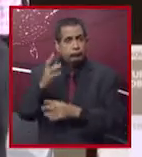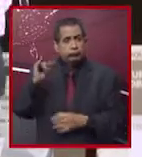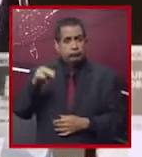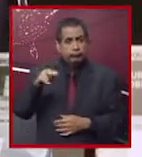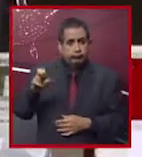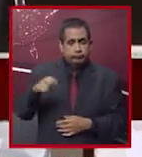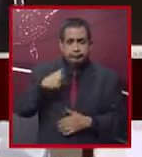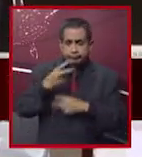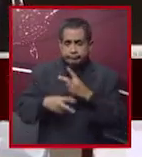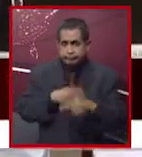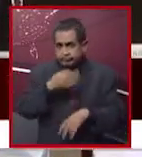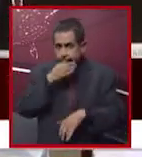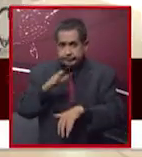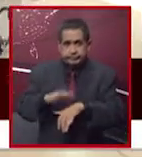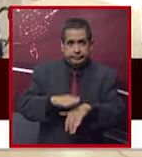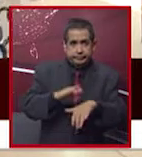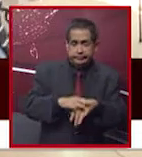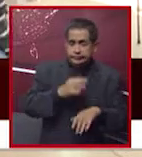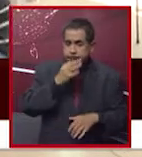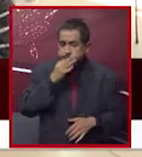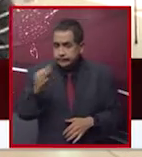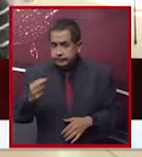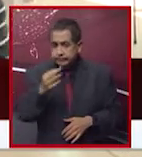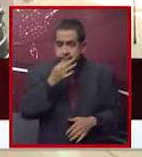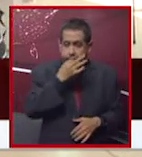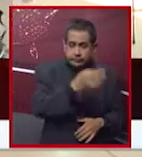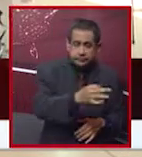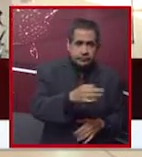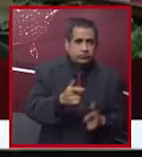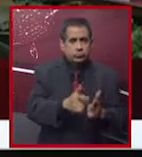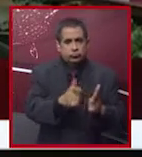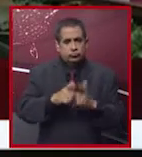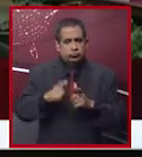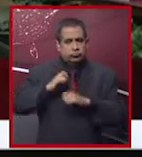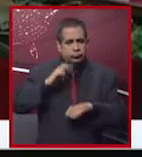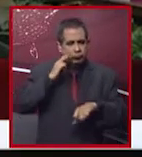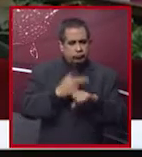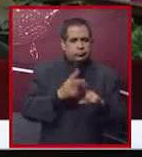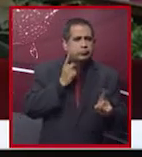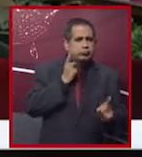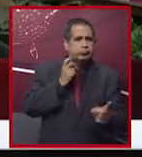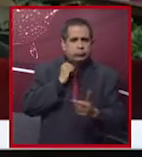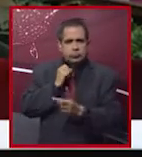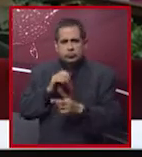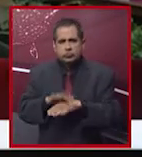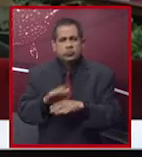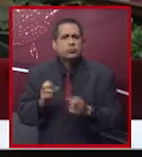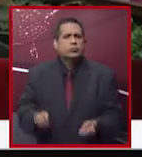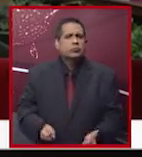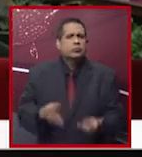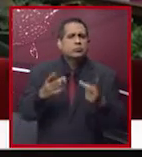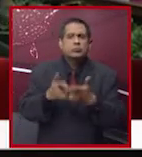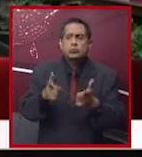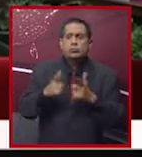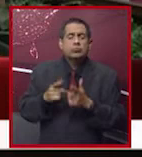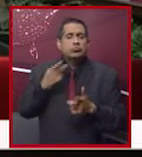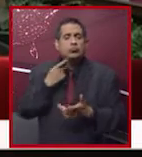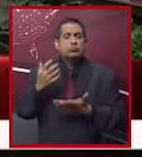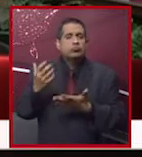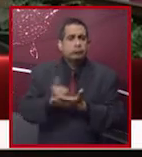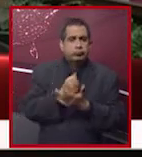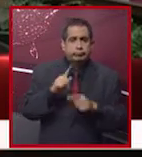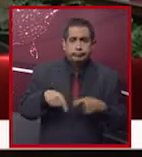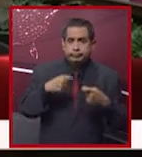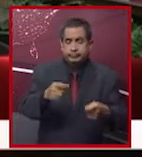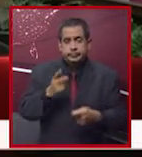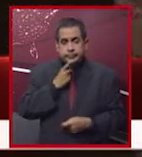electoral va a informar a las áreas de servicios parlamentarios de ambas cámaras sobre los triunfos de los partidos políticos. Para